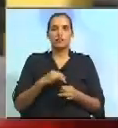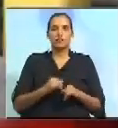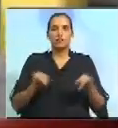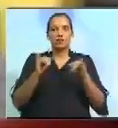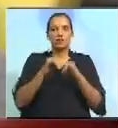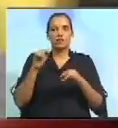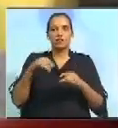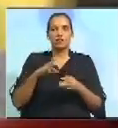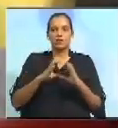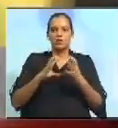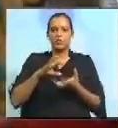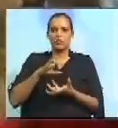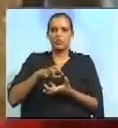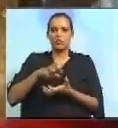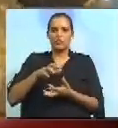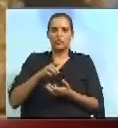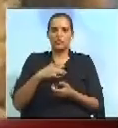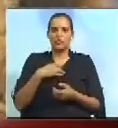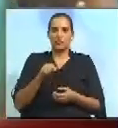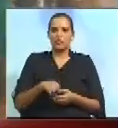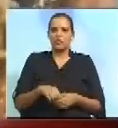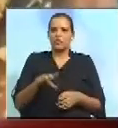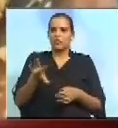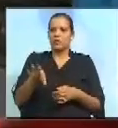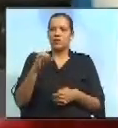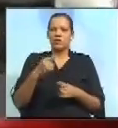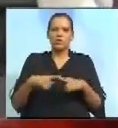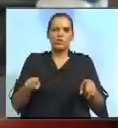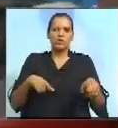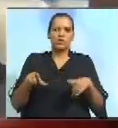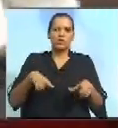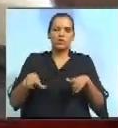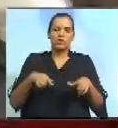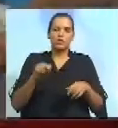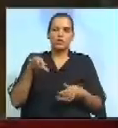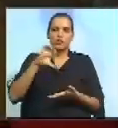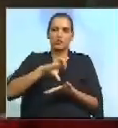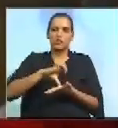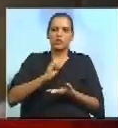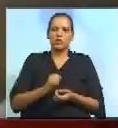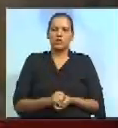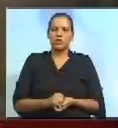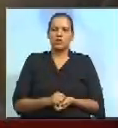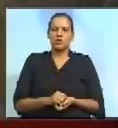el bolón, sencillamente encontrado en cualquier parte de esta ciudad.